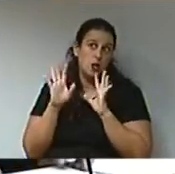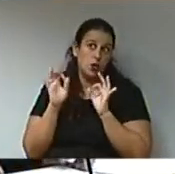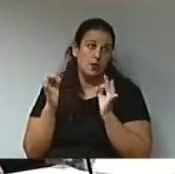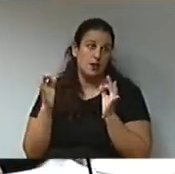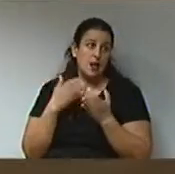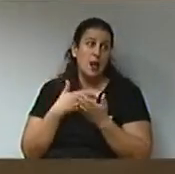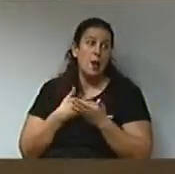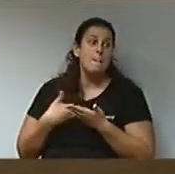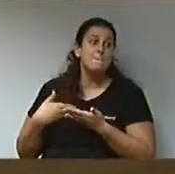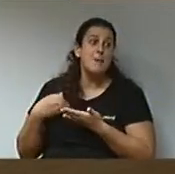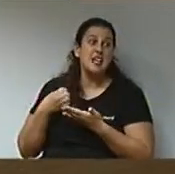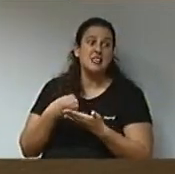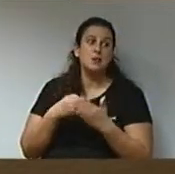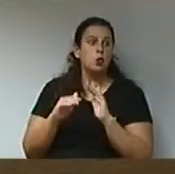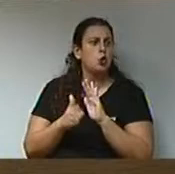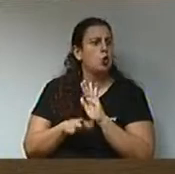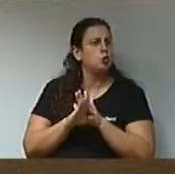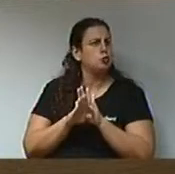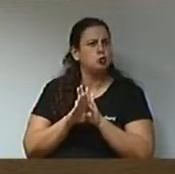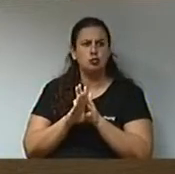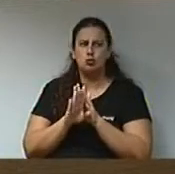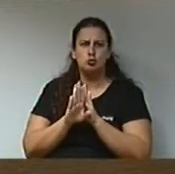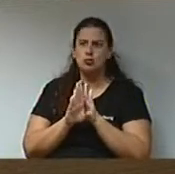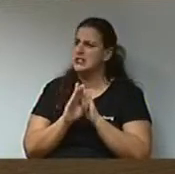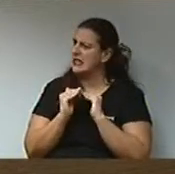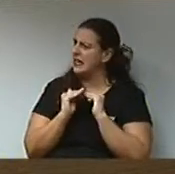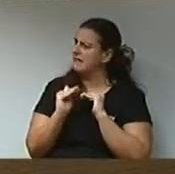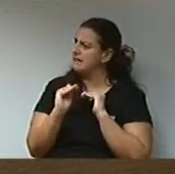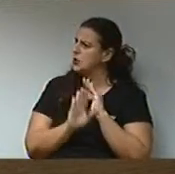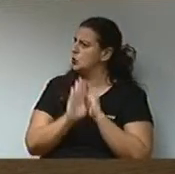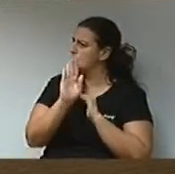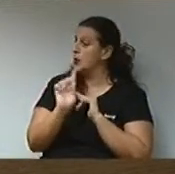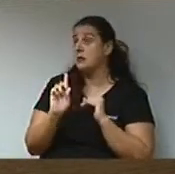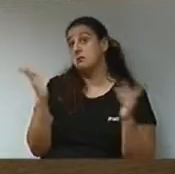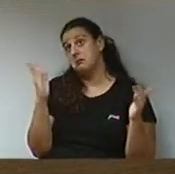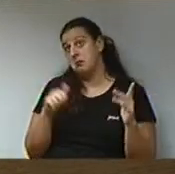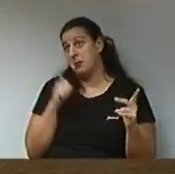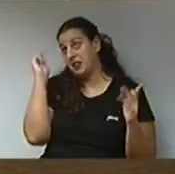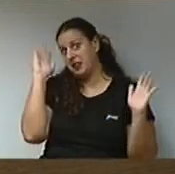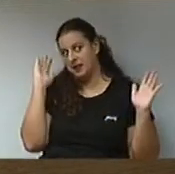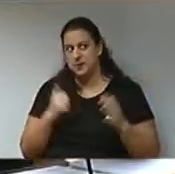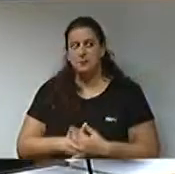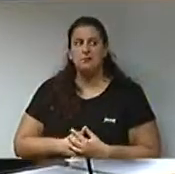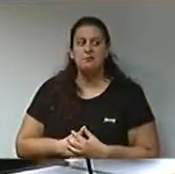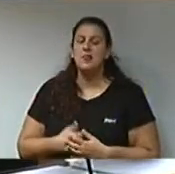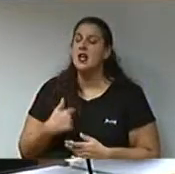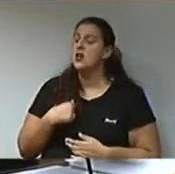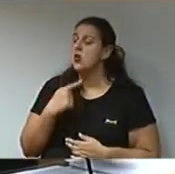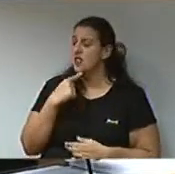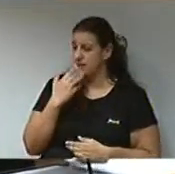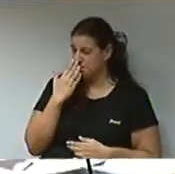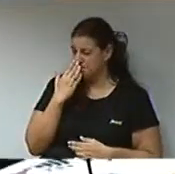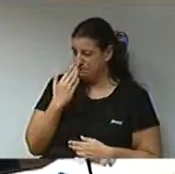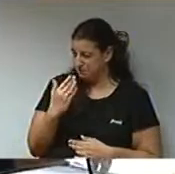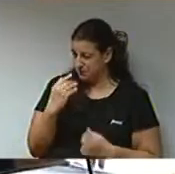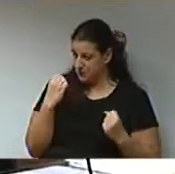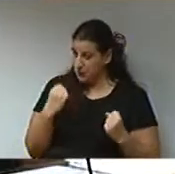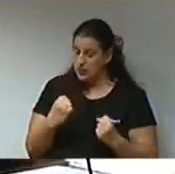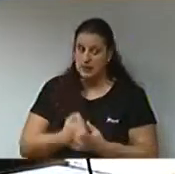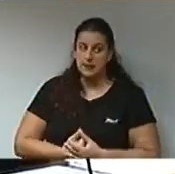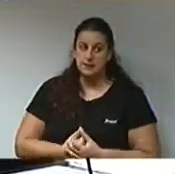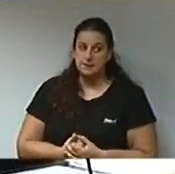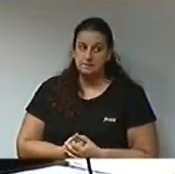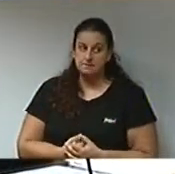el de patrimonio, no sé por qué será. Pero bueno, eso es lo que hay. Mire, le voy a decir con total franqueza